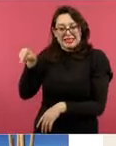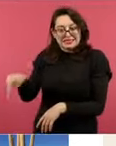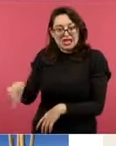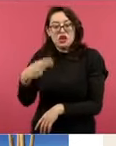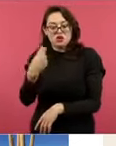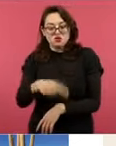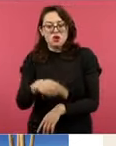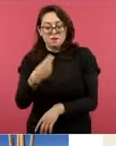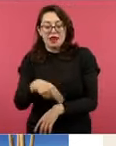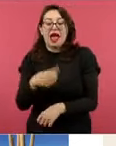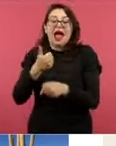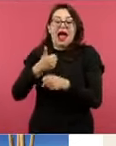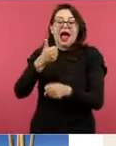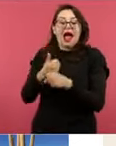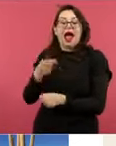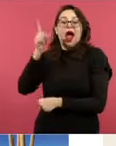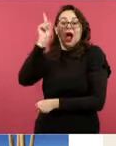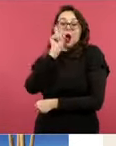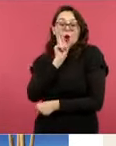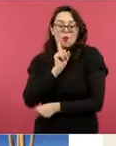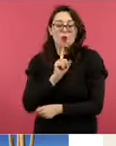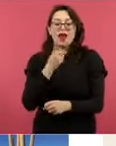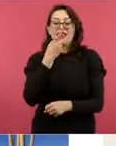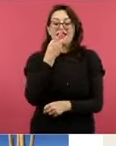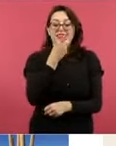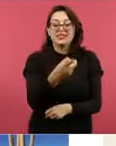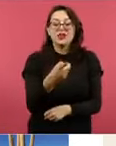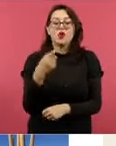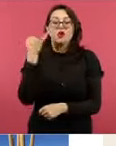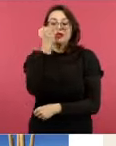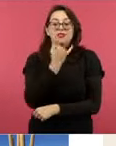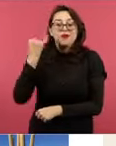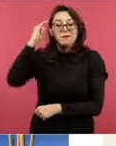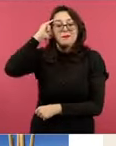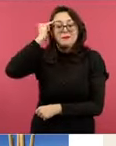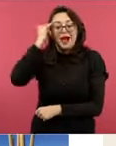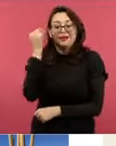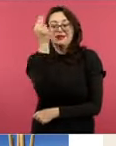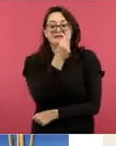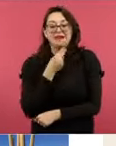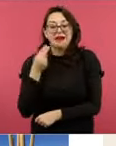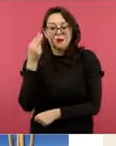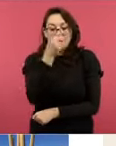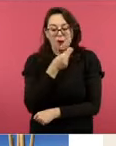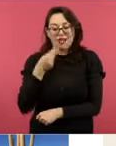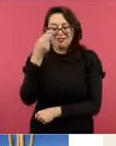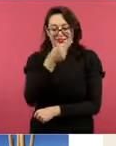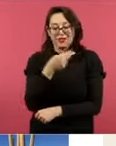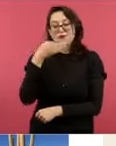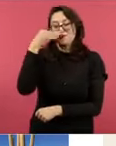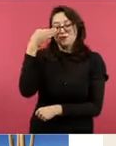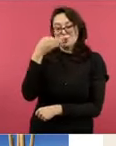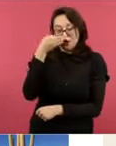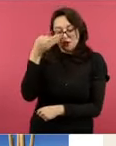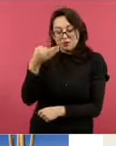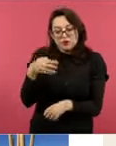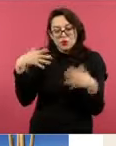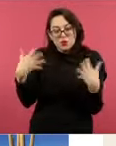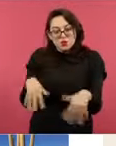su abuelita, que es flor de Nochebuena en náhuatl. Y a este niño le encanta que esta